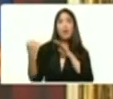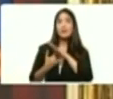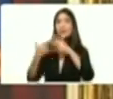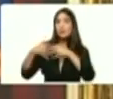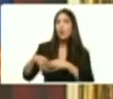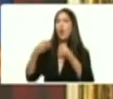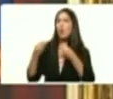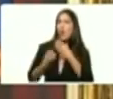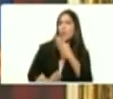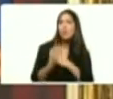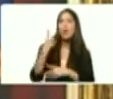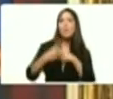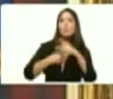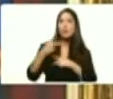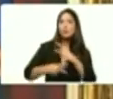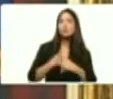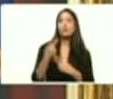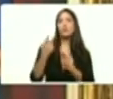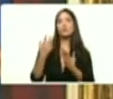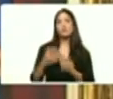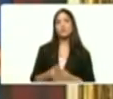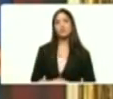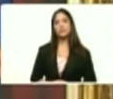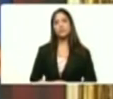relantizó, la producción, de un producto X,